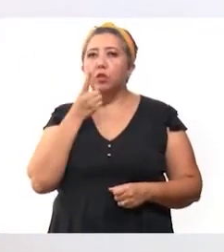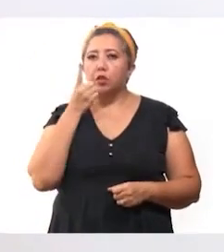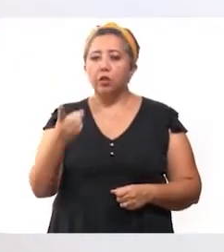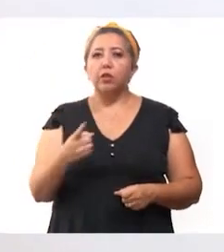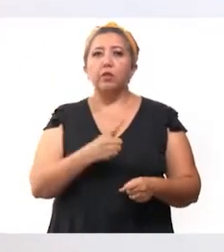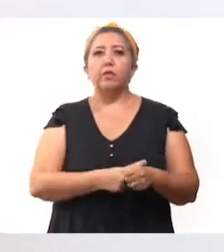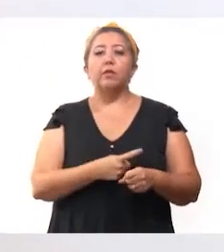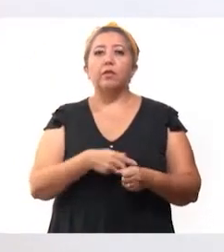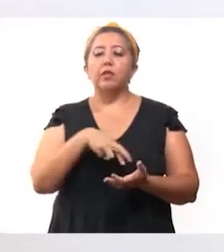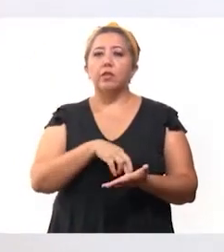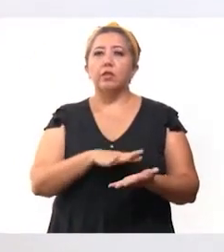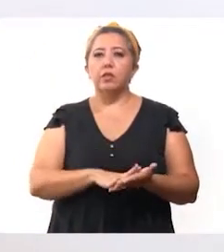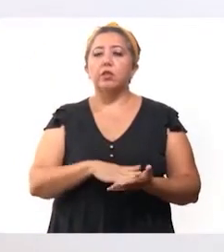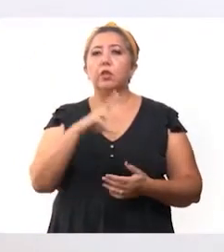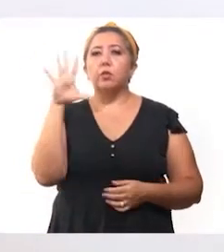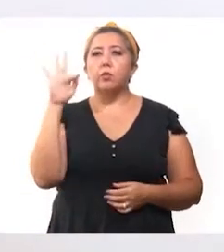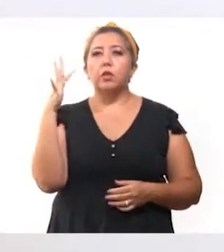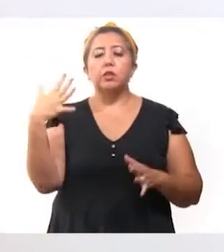contagios registrados, que es